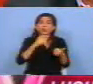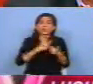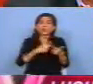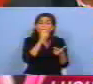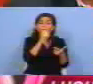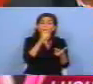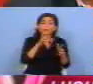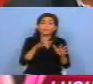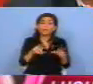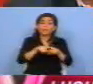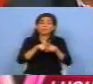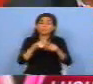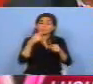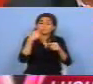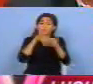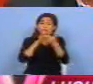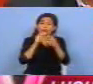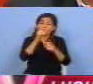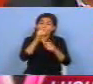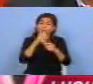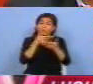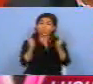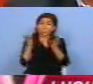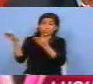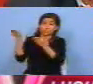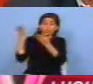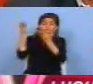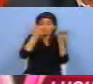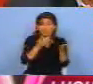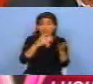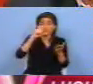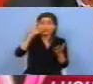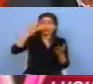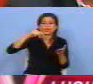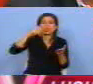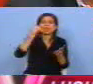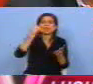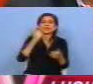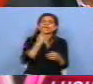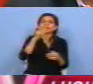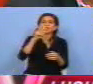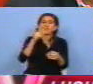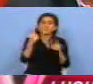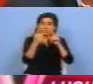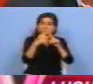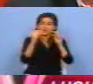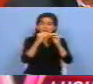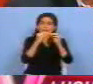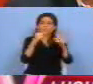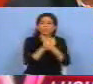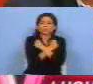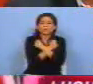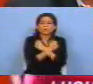periodistas y él hace periodismo de periodistas cuando invitado a Crónica TV nos responde a nosotros que somos Lucho está todo bien Un abrazo